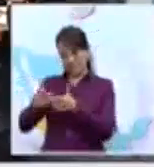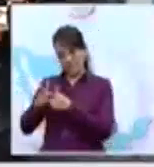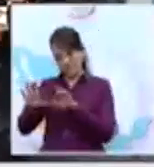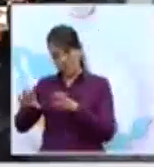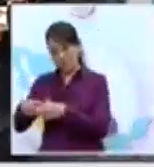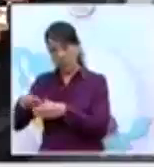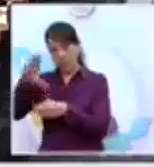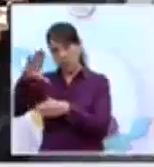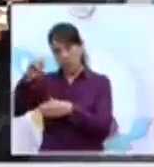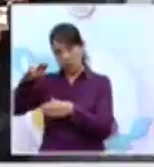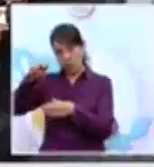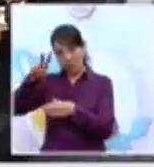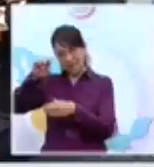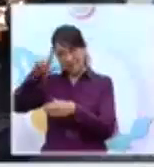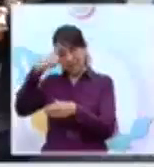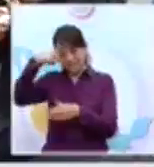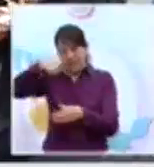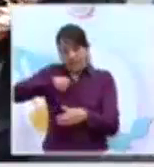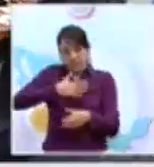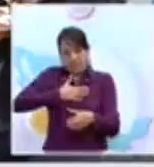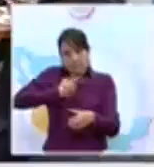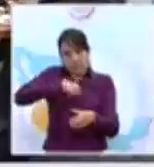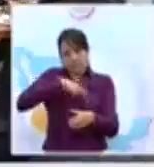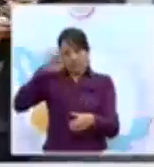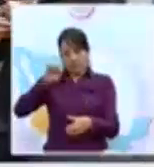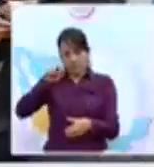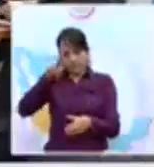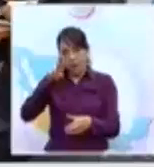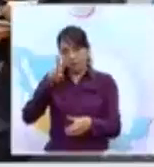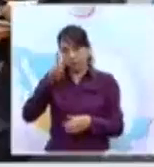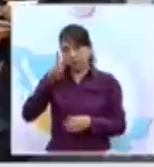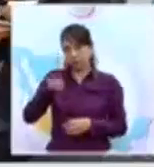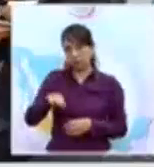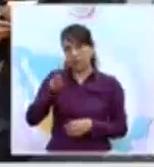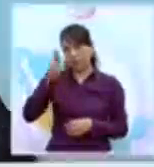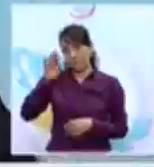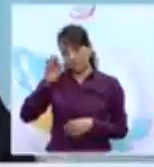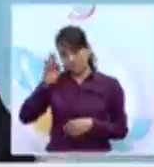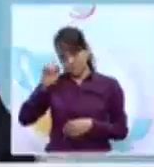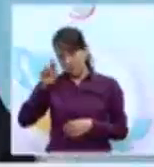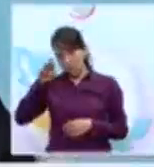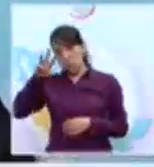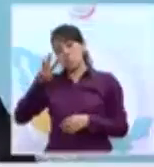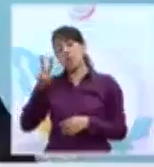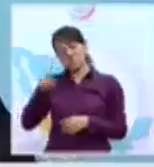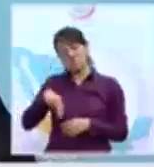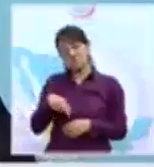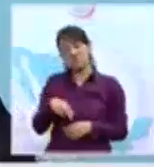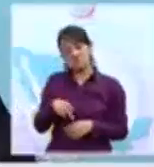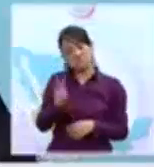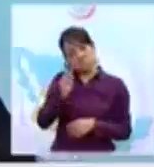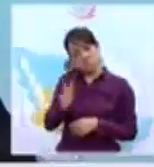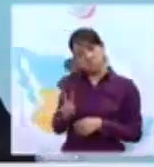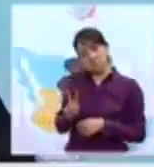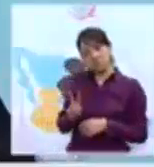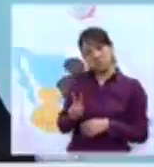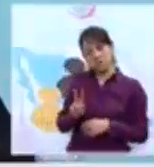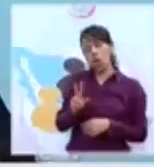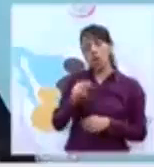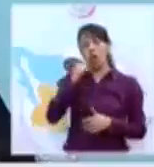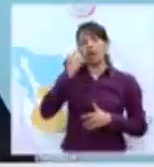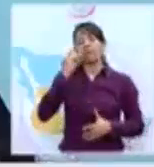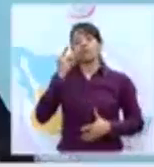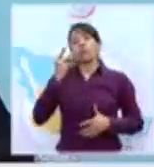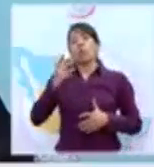al menos para la FAO, ¿no?, sin tratar de entrar en una polémica, es que es un